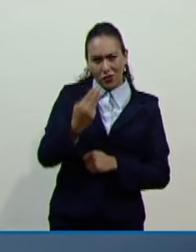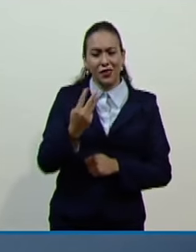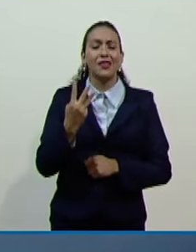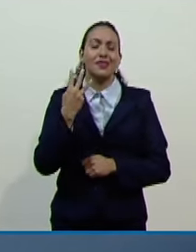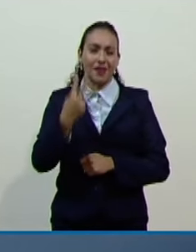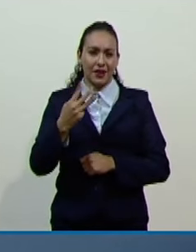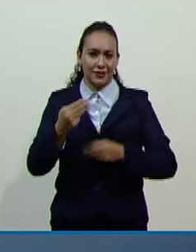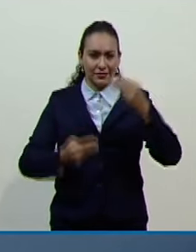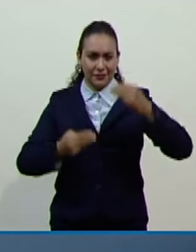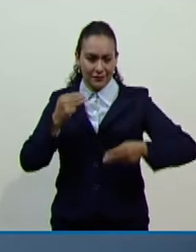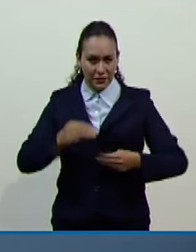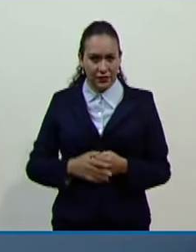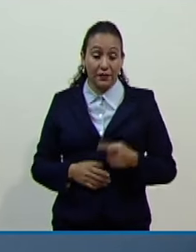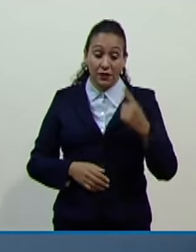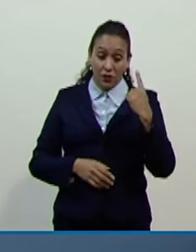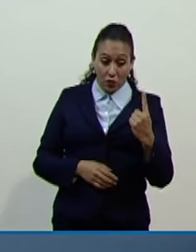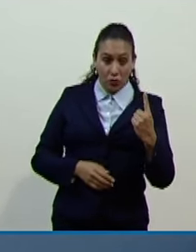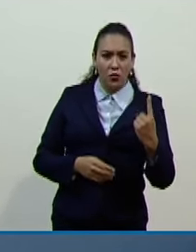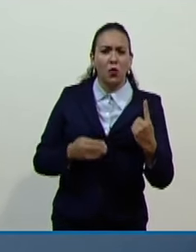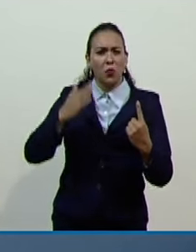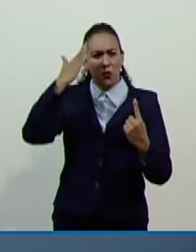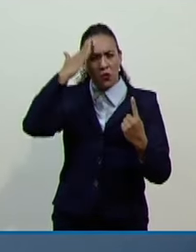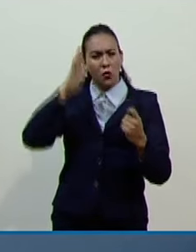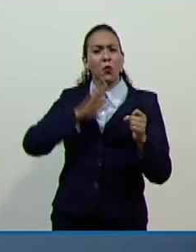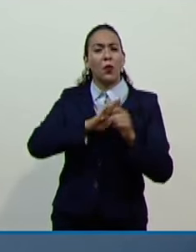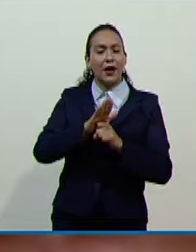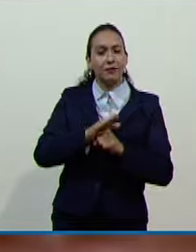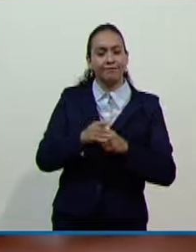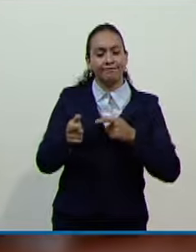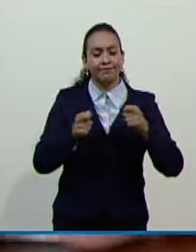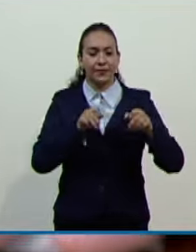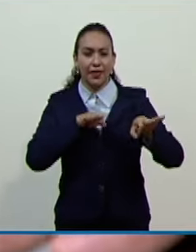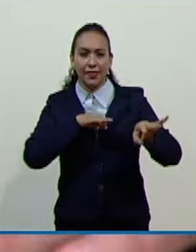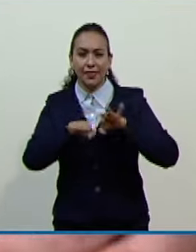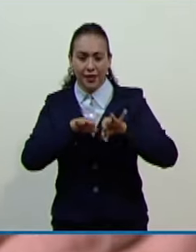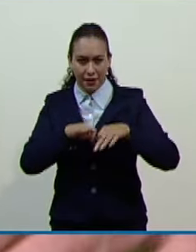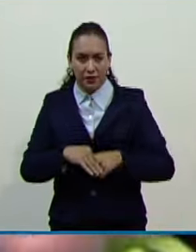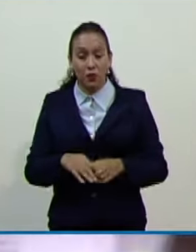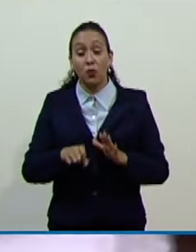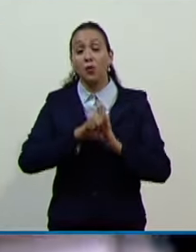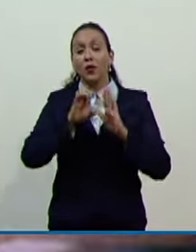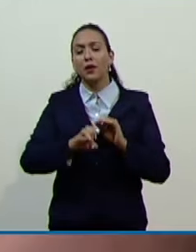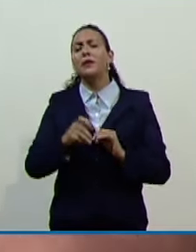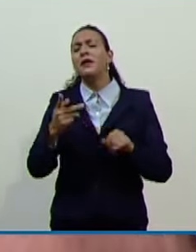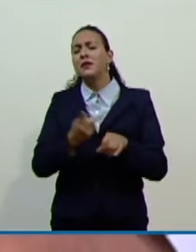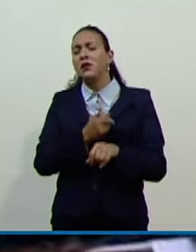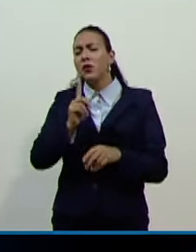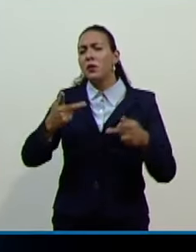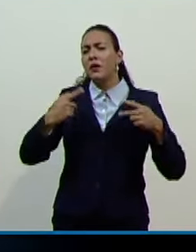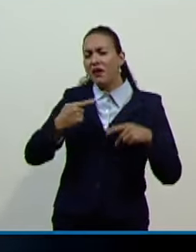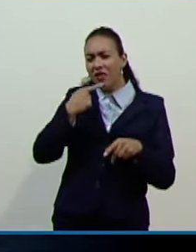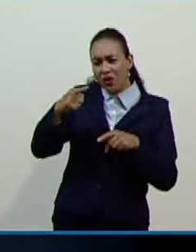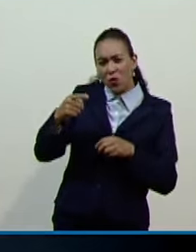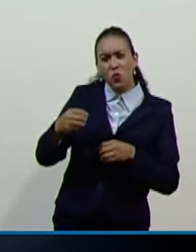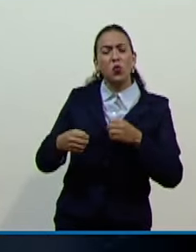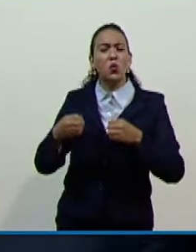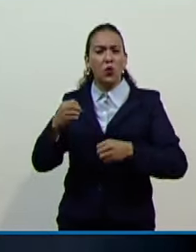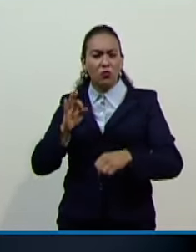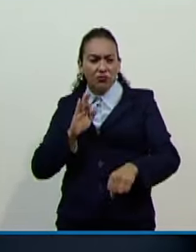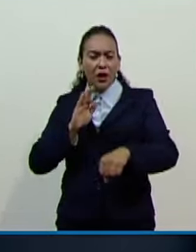de dicho tribunal es el que se encarga de dirigir los trabajos. Explicó que en el caso de los amparos, los magistrados estudian la